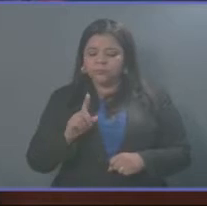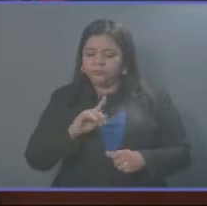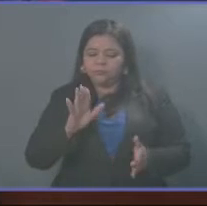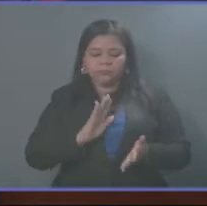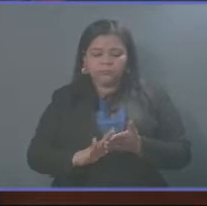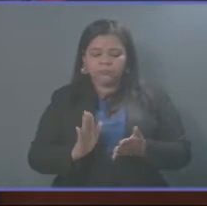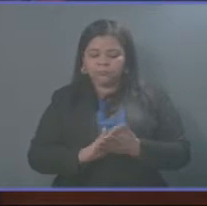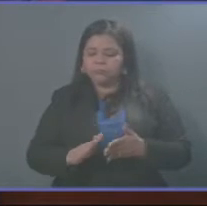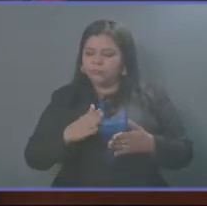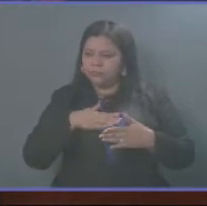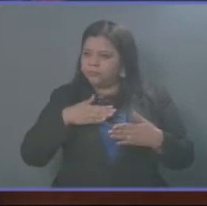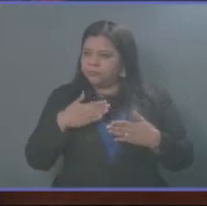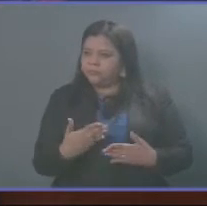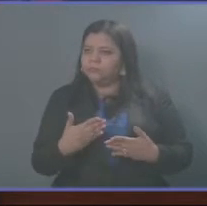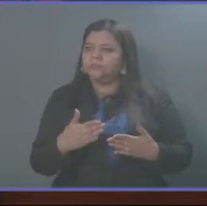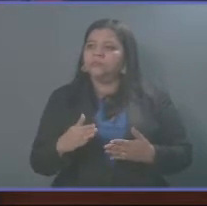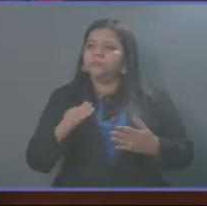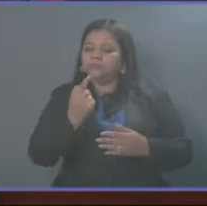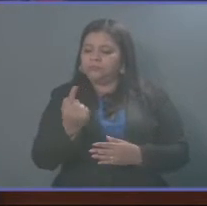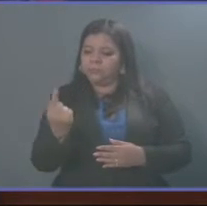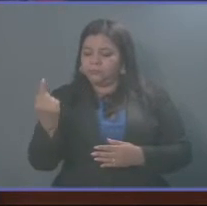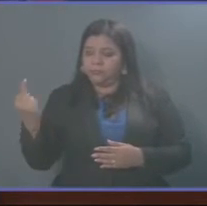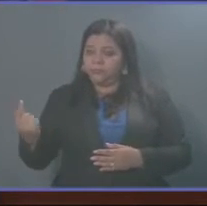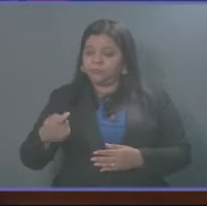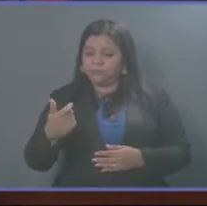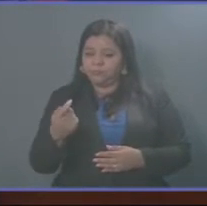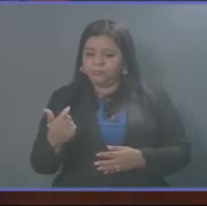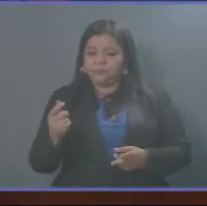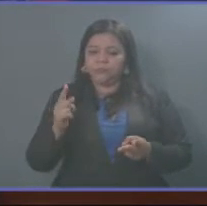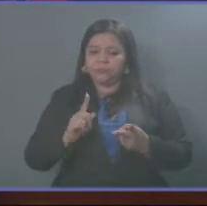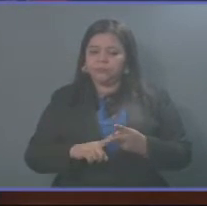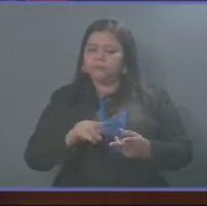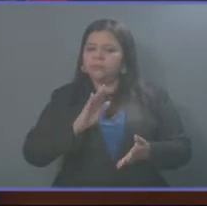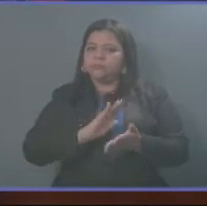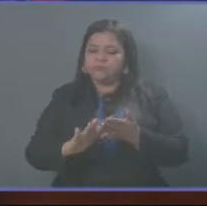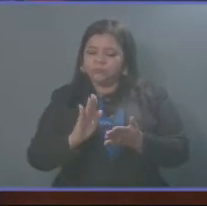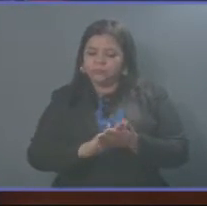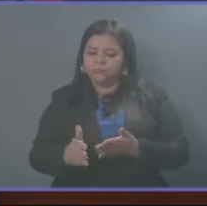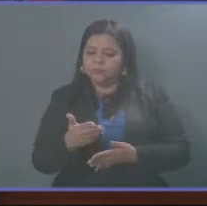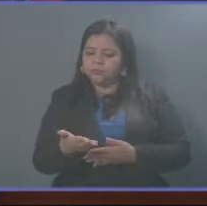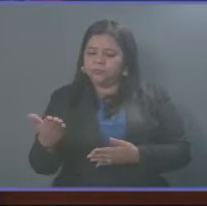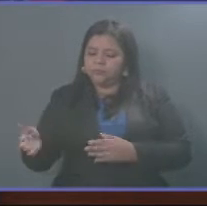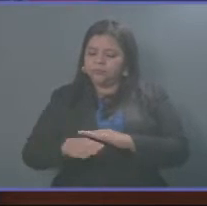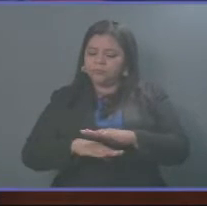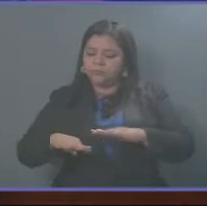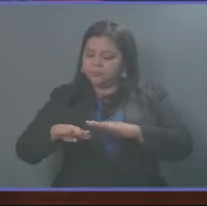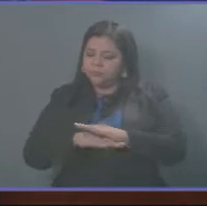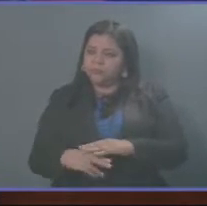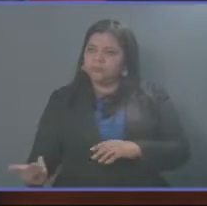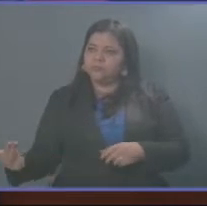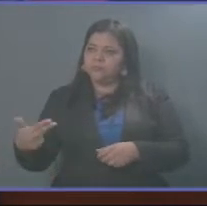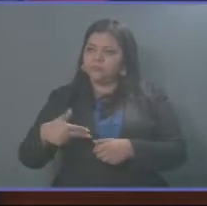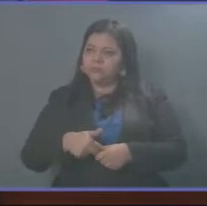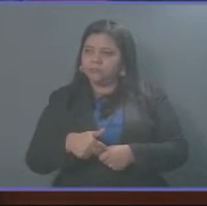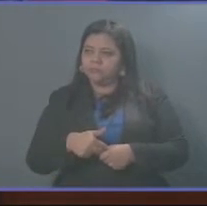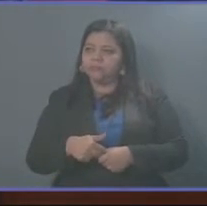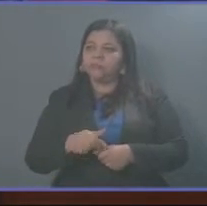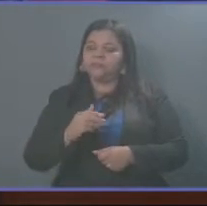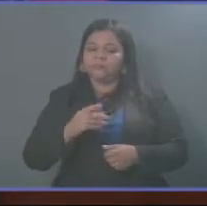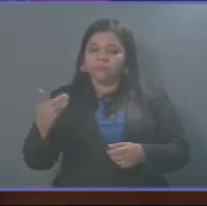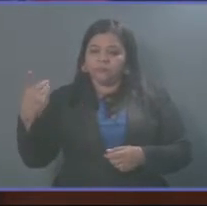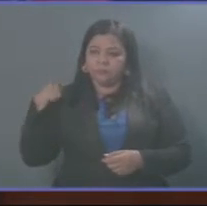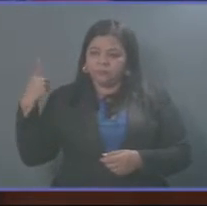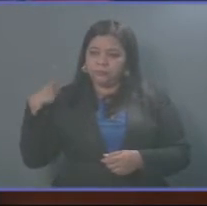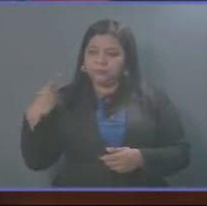de disponibilidad para el personal policial y el pago de servicios básicos y combustible, y a la dirección de centros